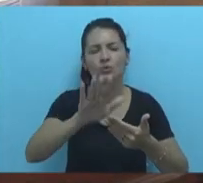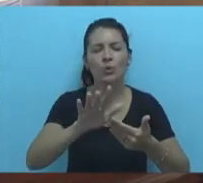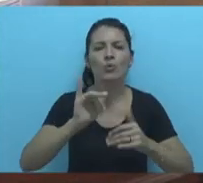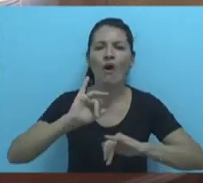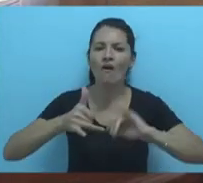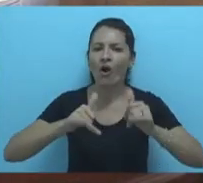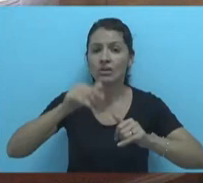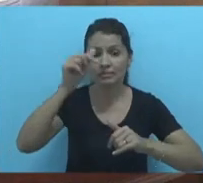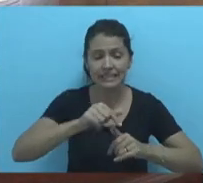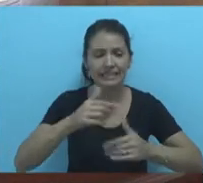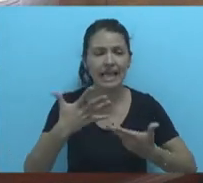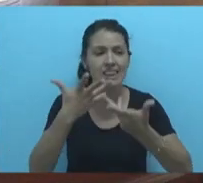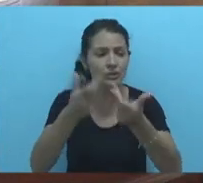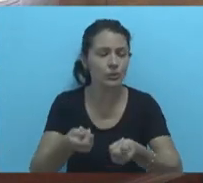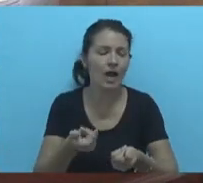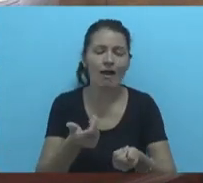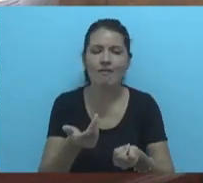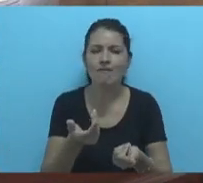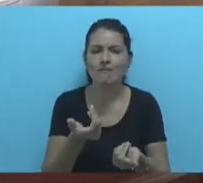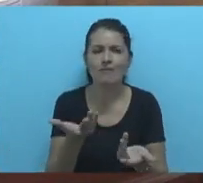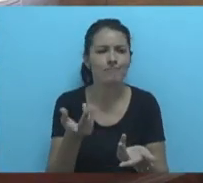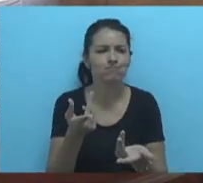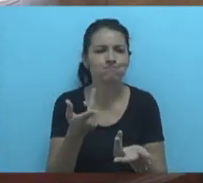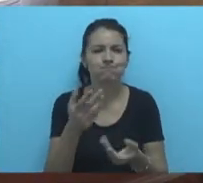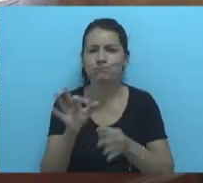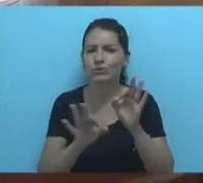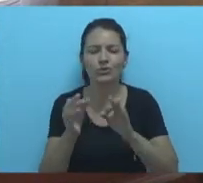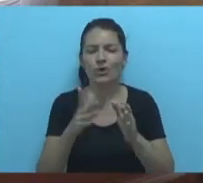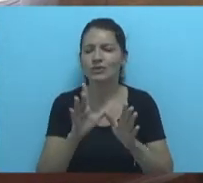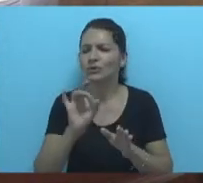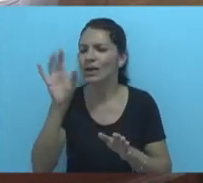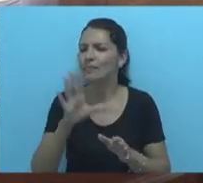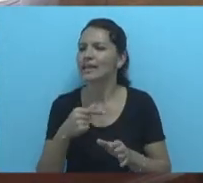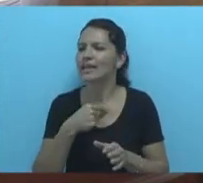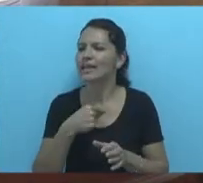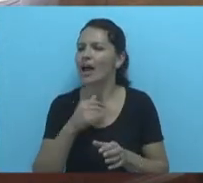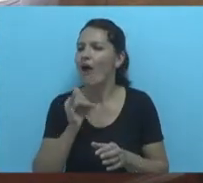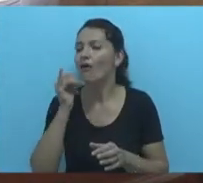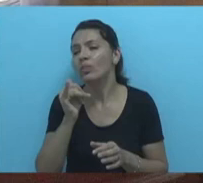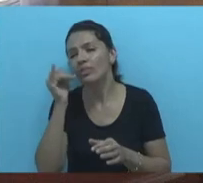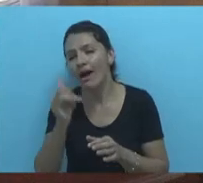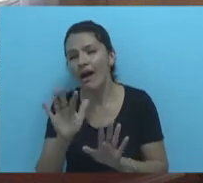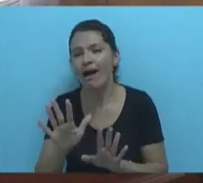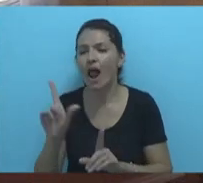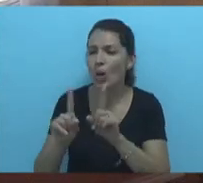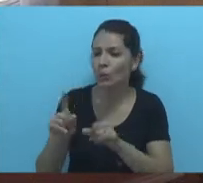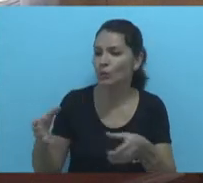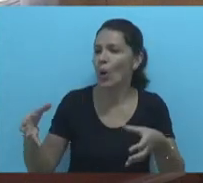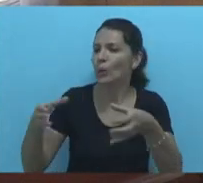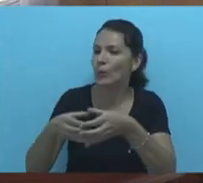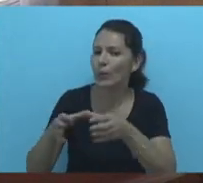Y eso nos preocupa y nos alarma, porque parece que están más preocupados por contarle a la sociedad que hay algunos grupos de pibes dispuestos